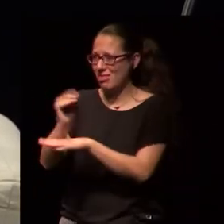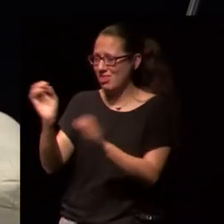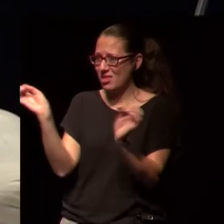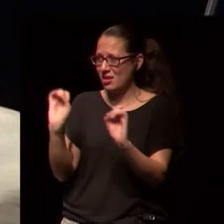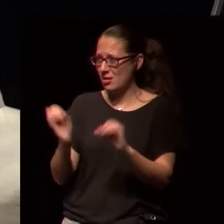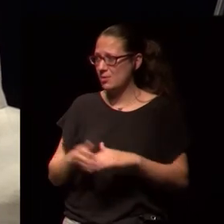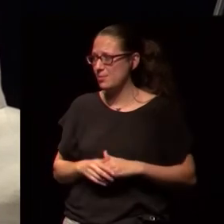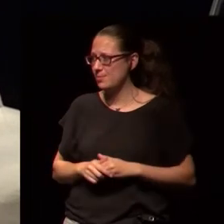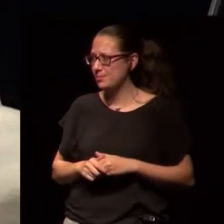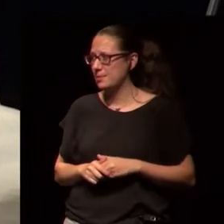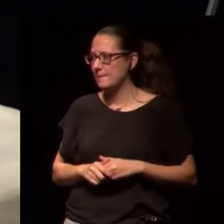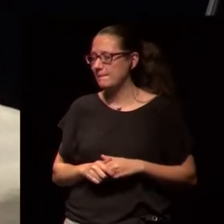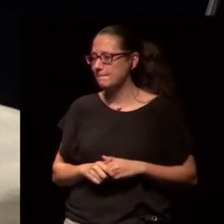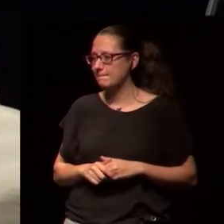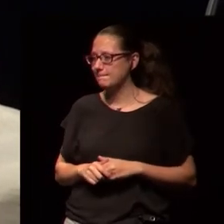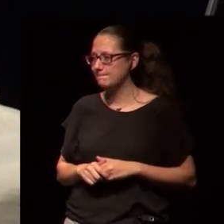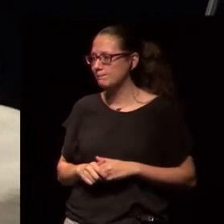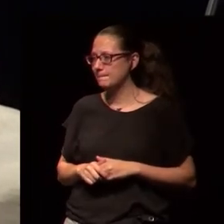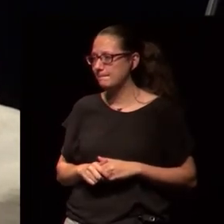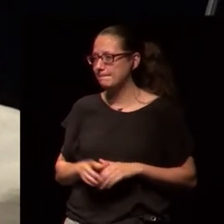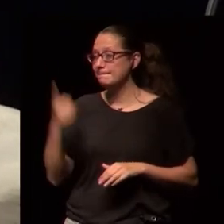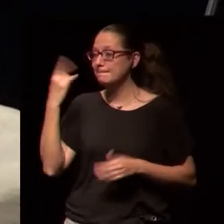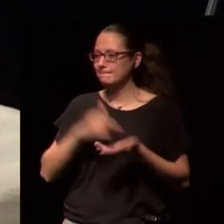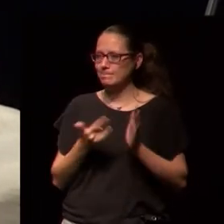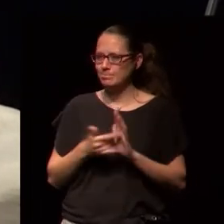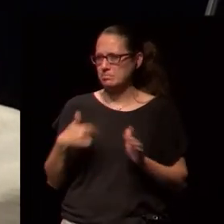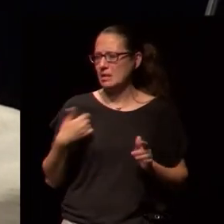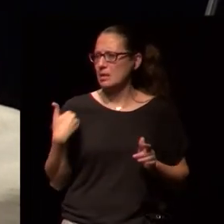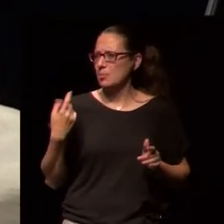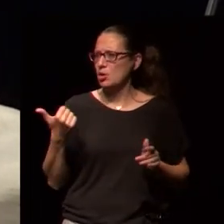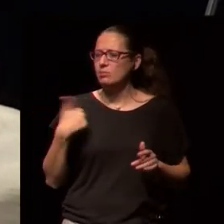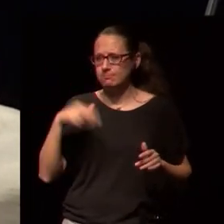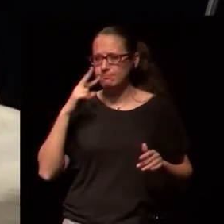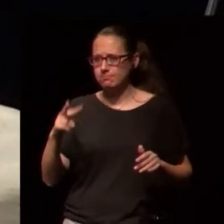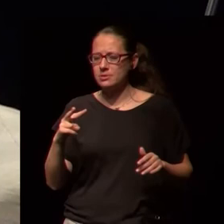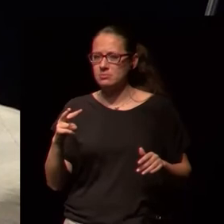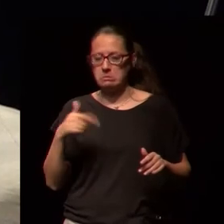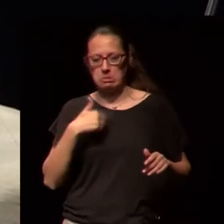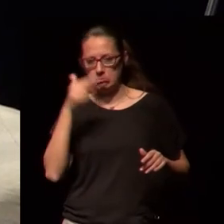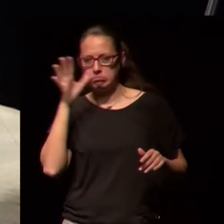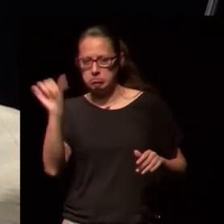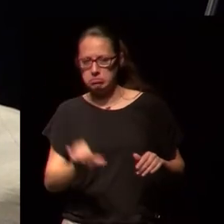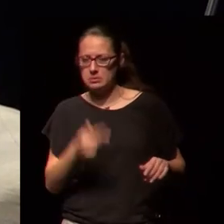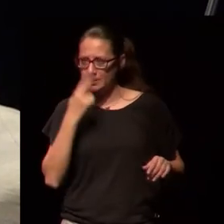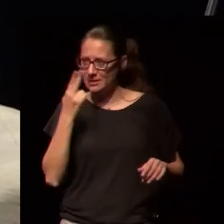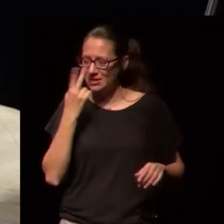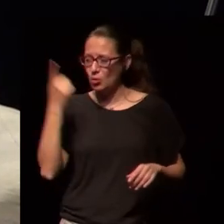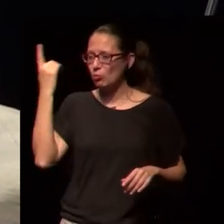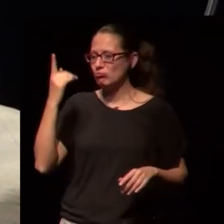los proyectos que he visto recientemente que me ha parecido muy interesante es uno